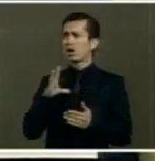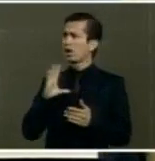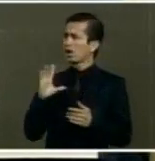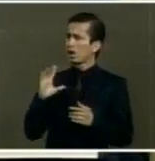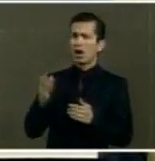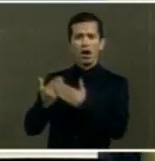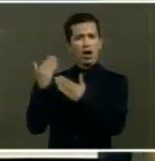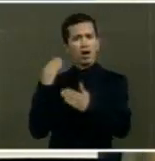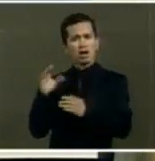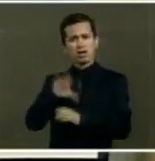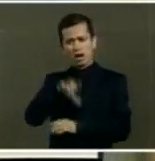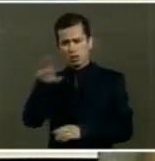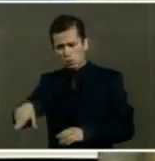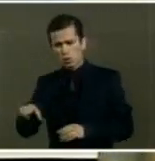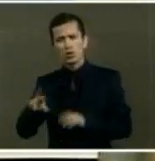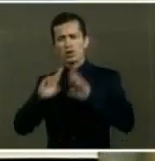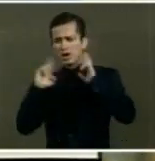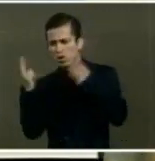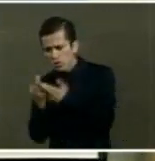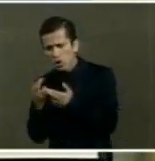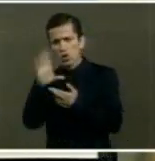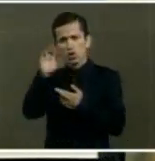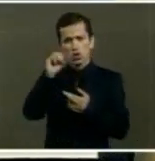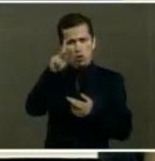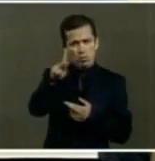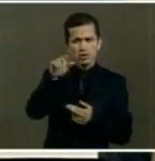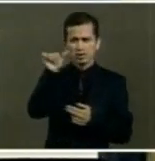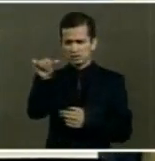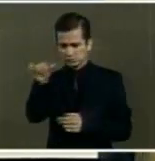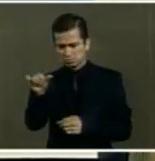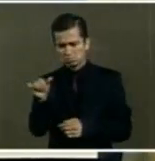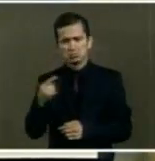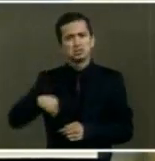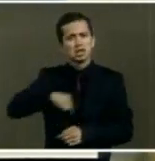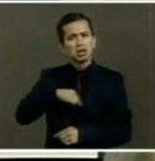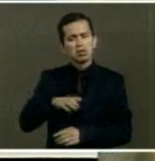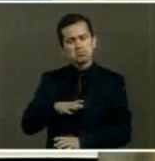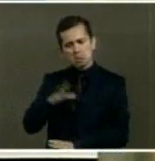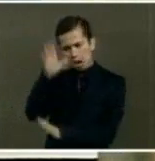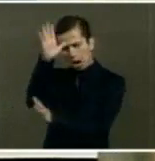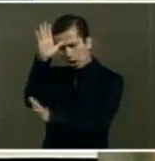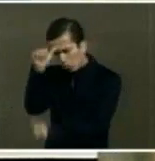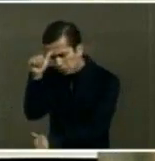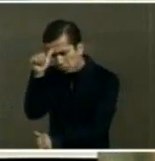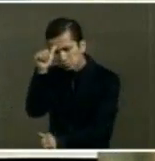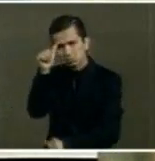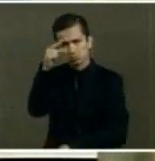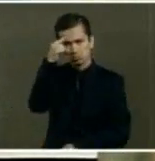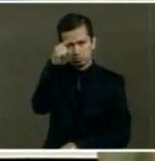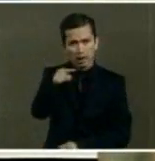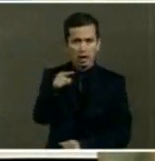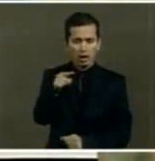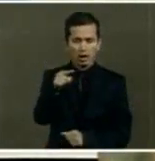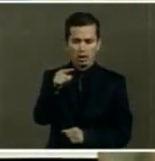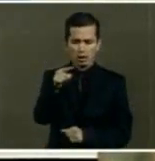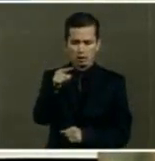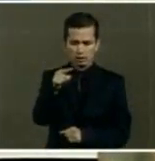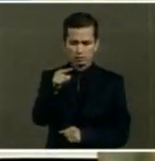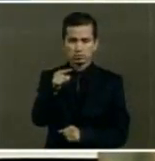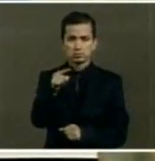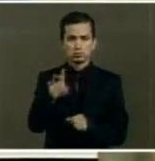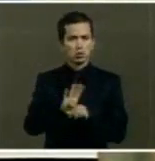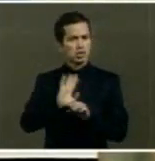en Cancún, facilitamos la adopción de importantes acuerdos. En materia de límite al incremento